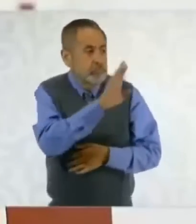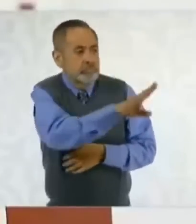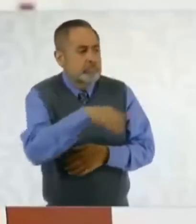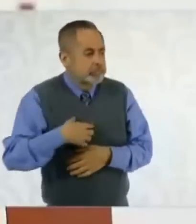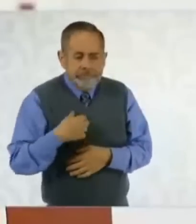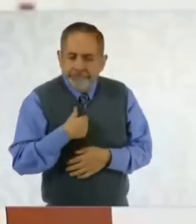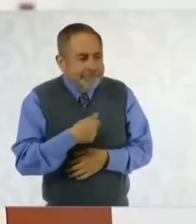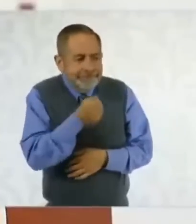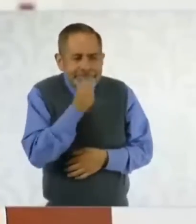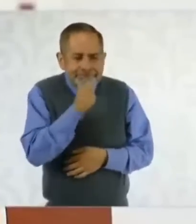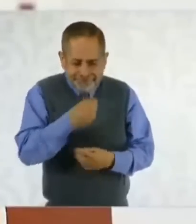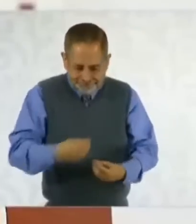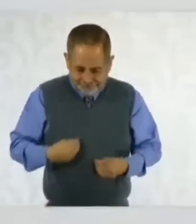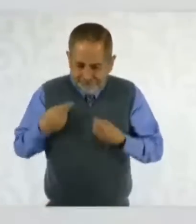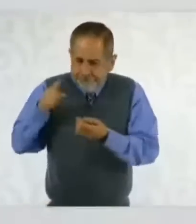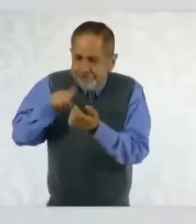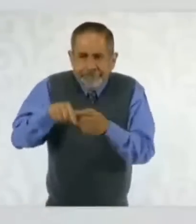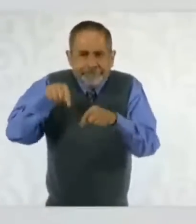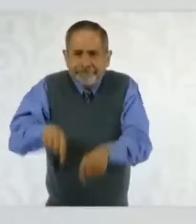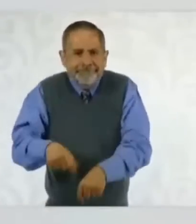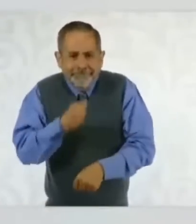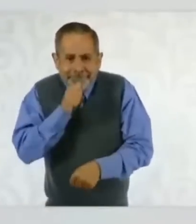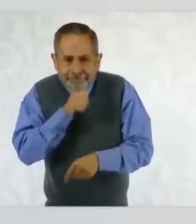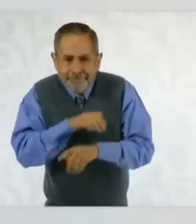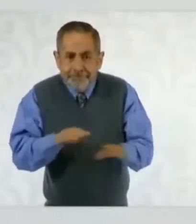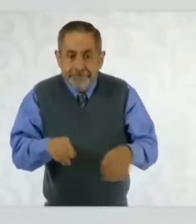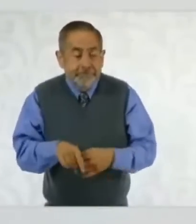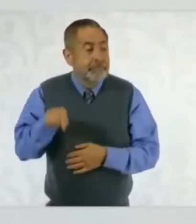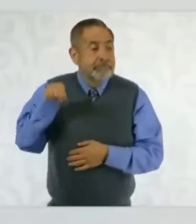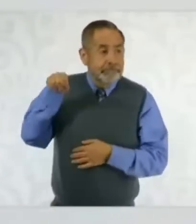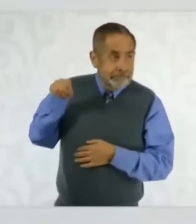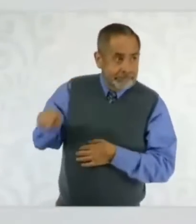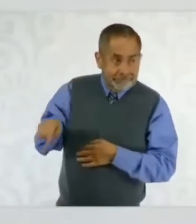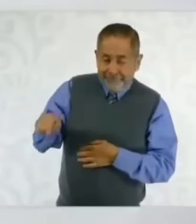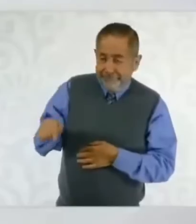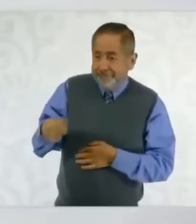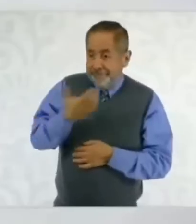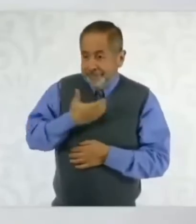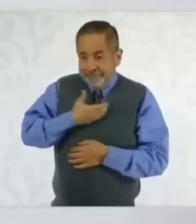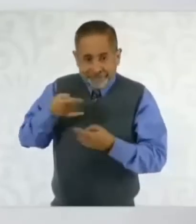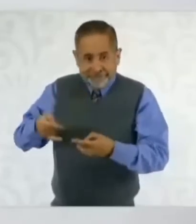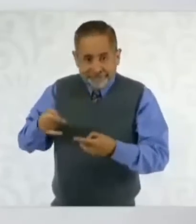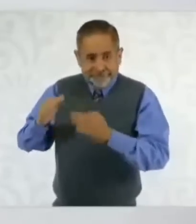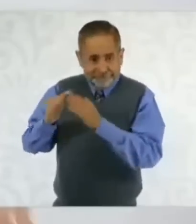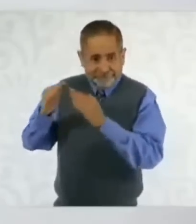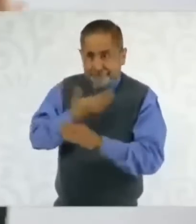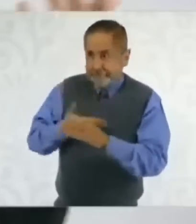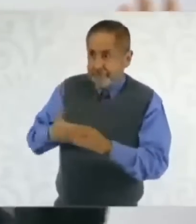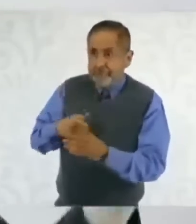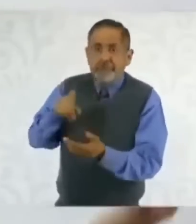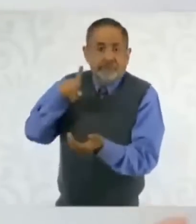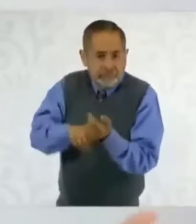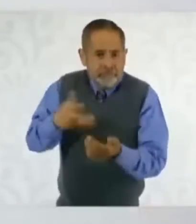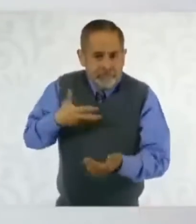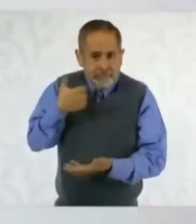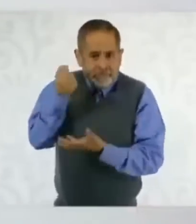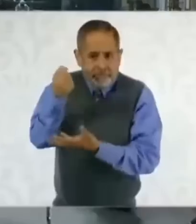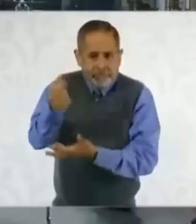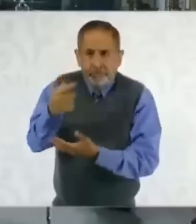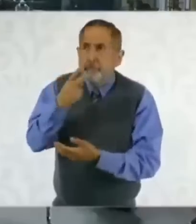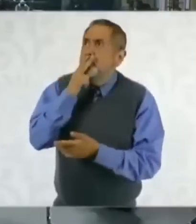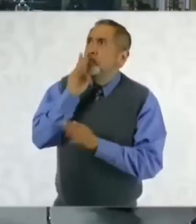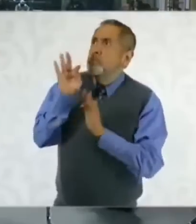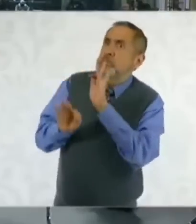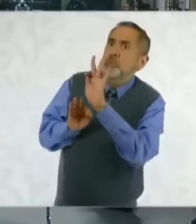Nacional, les informo. Y segundo, el Palacio Nacional pues tiene su propio presupuesto para conservar esto que es un